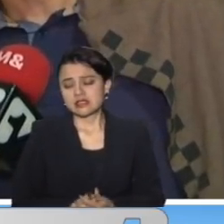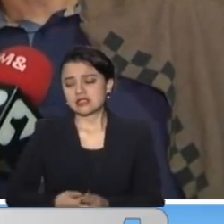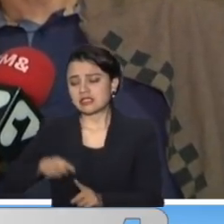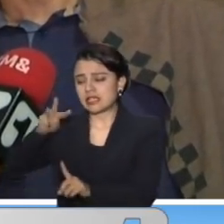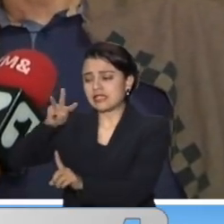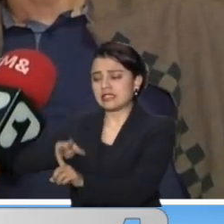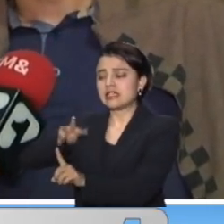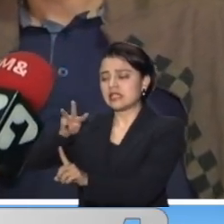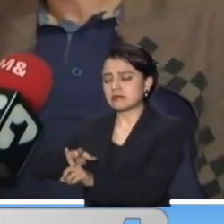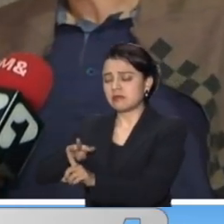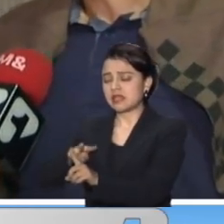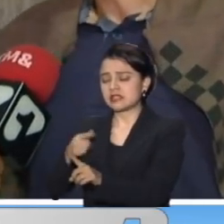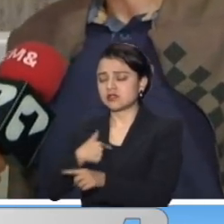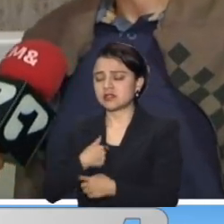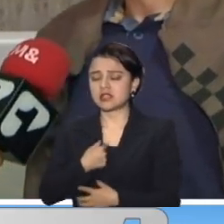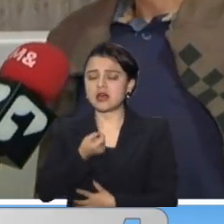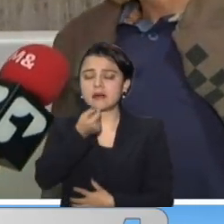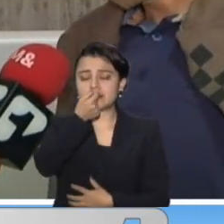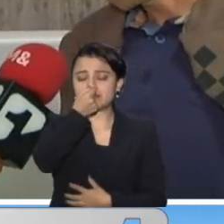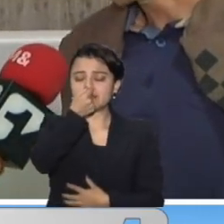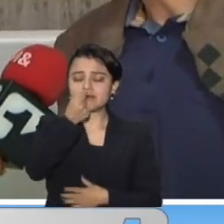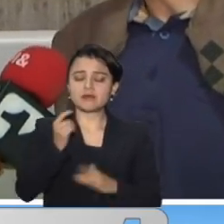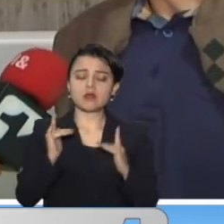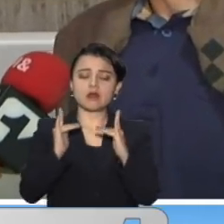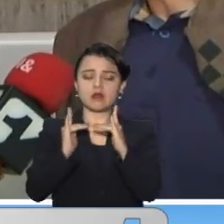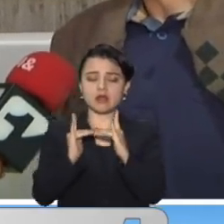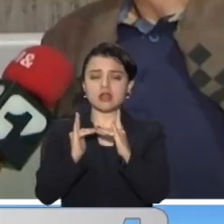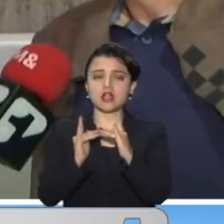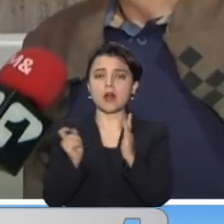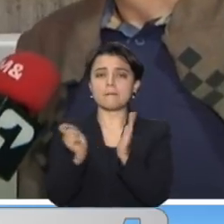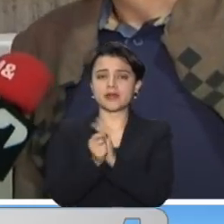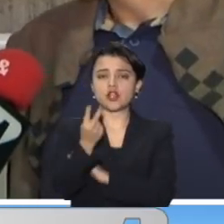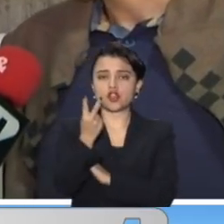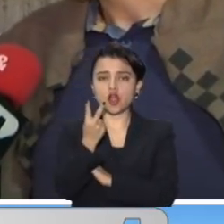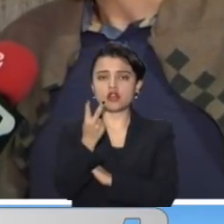3 veces muerto clínicamente, 2 veces en estado de coma.